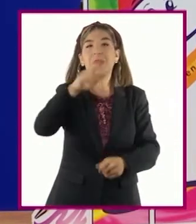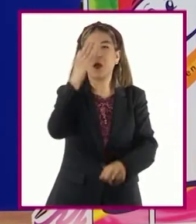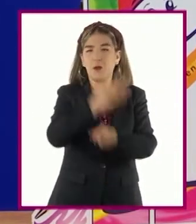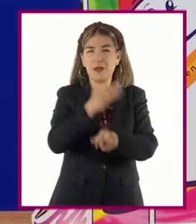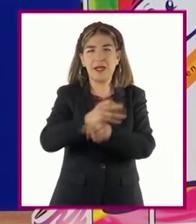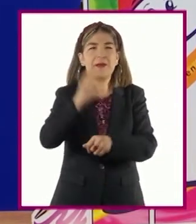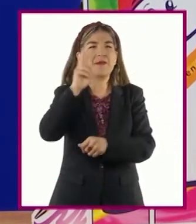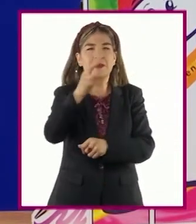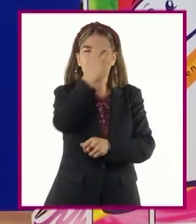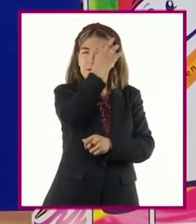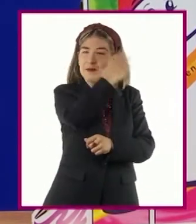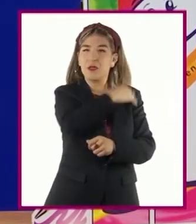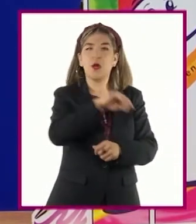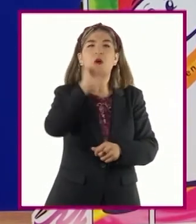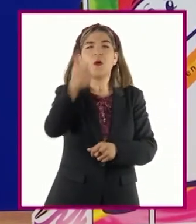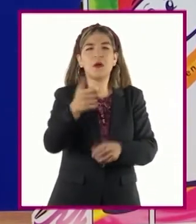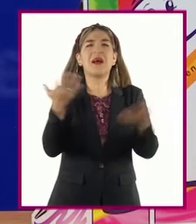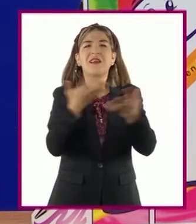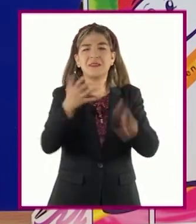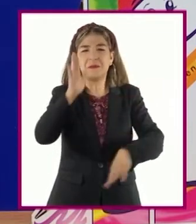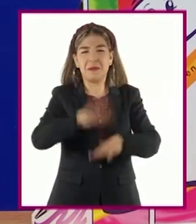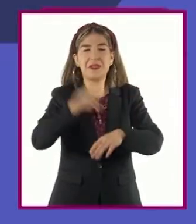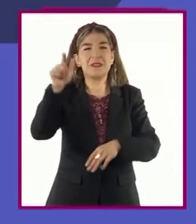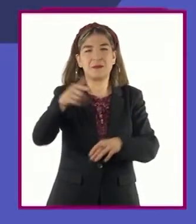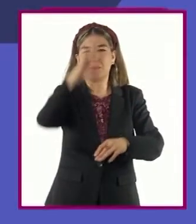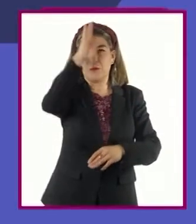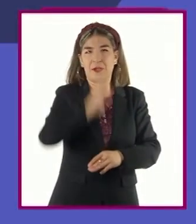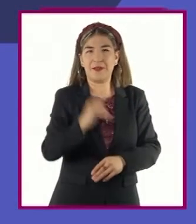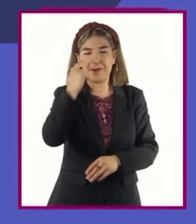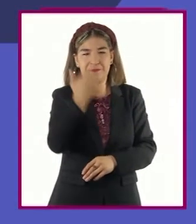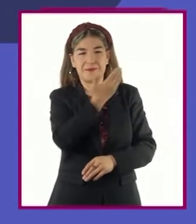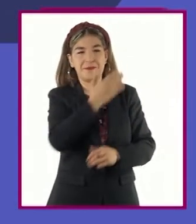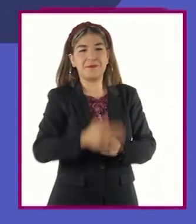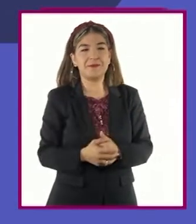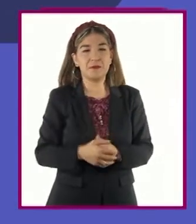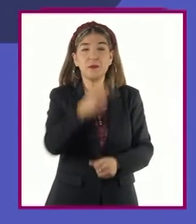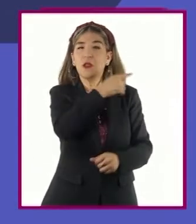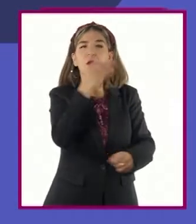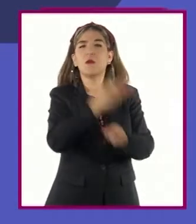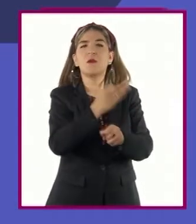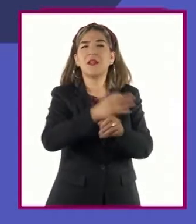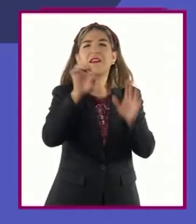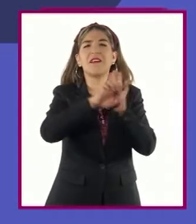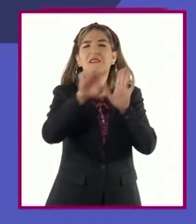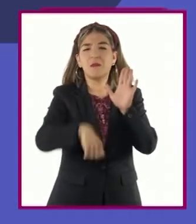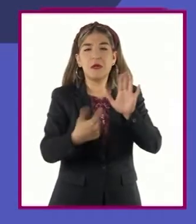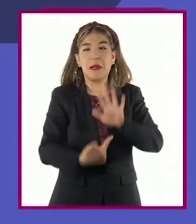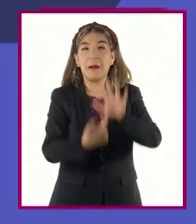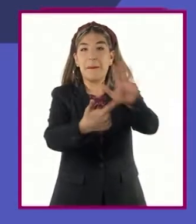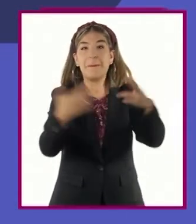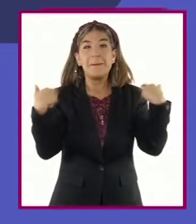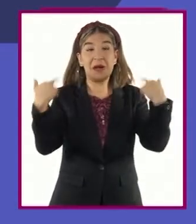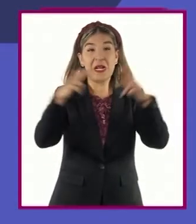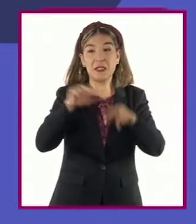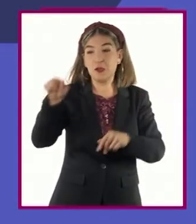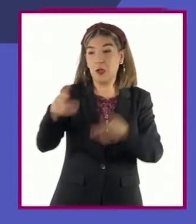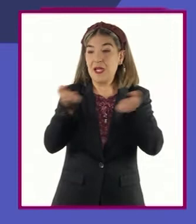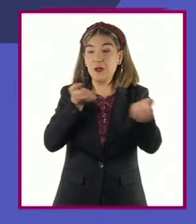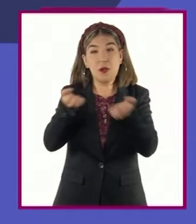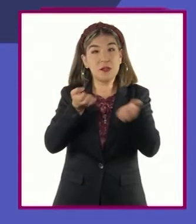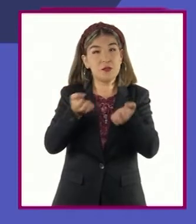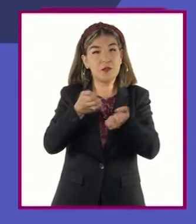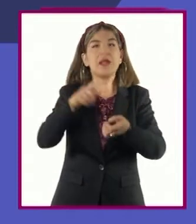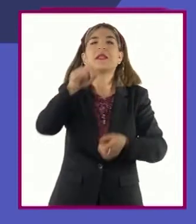observemos qué más hace el moderador en esta fase. En este ejemplo se presenta al profesor de educación física y